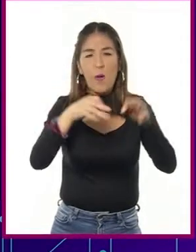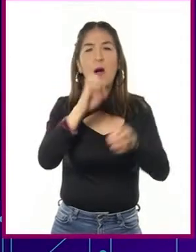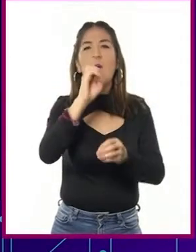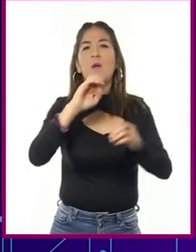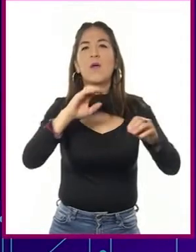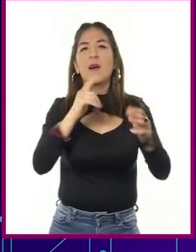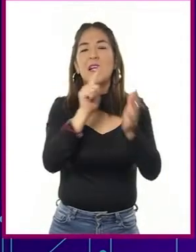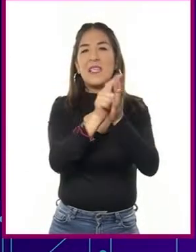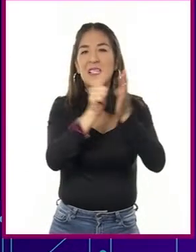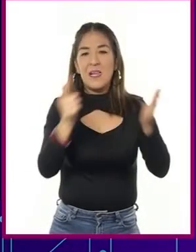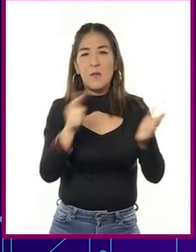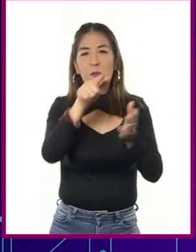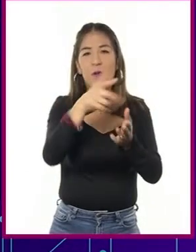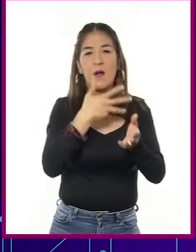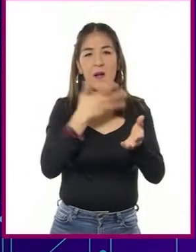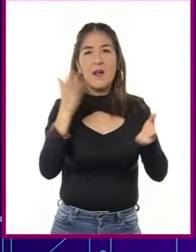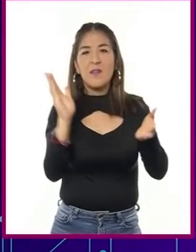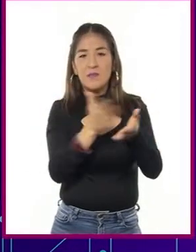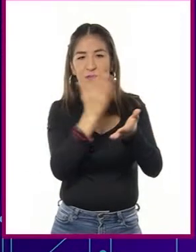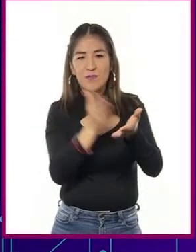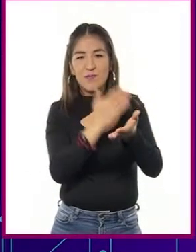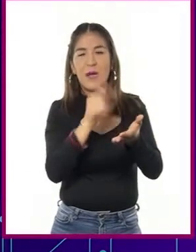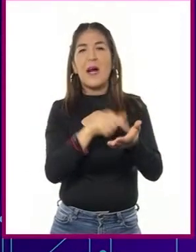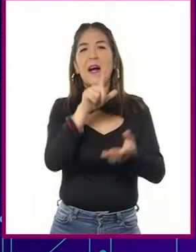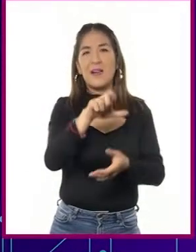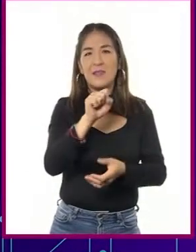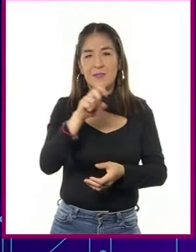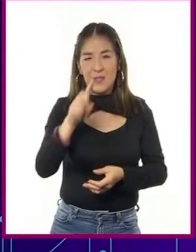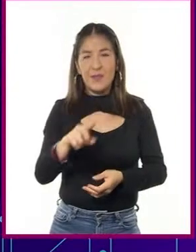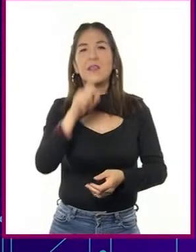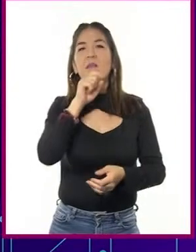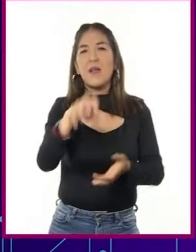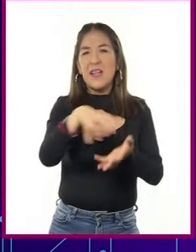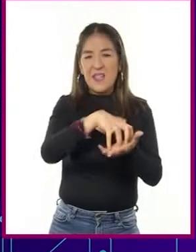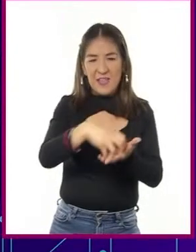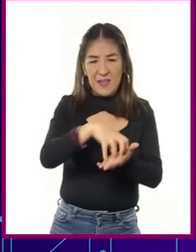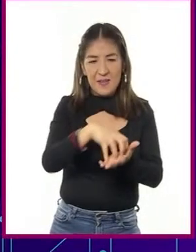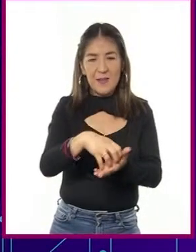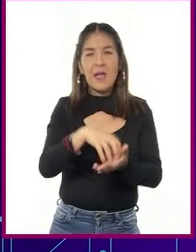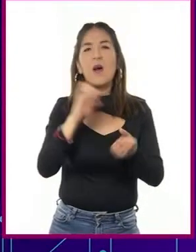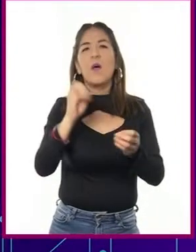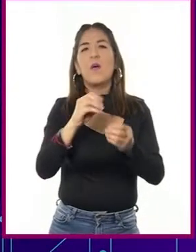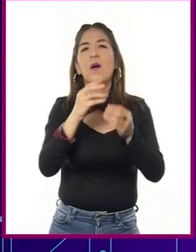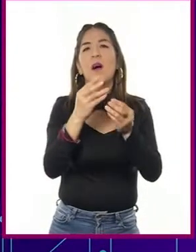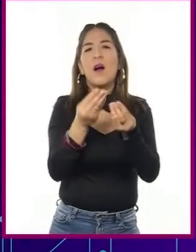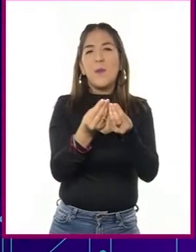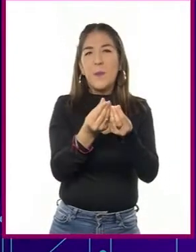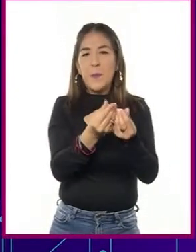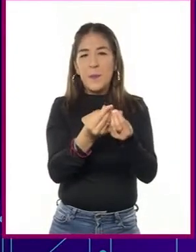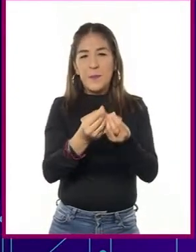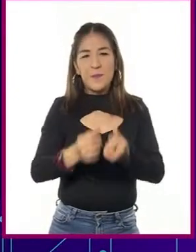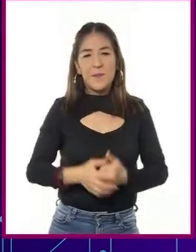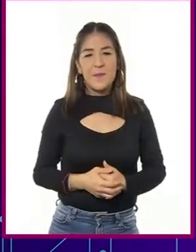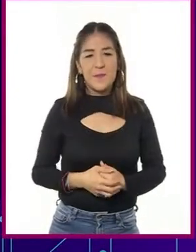tiene muchas hojas de LSD. Aunque también lo he visto en gelatina, pastillas o líquido. Aunque sea un toque pequeño,